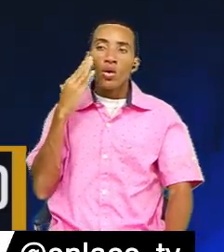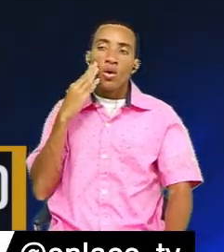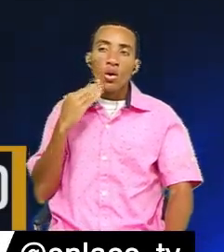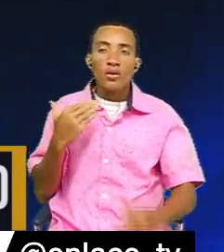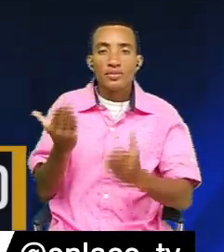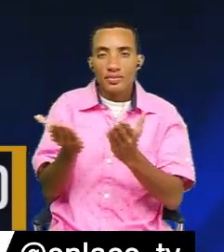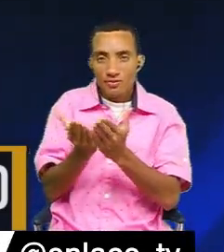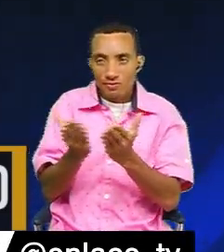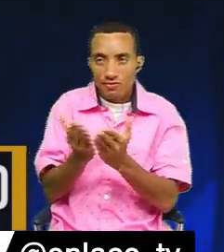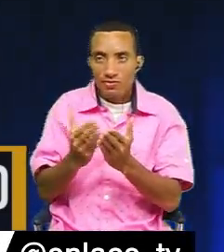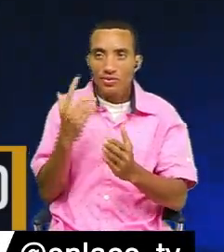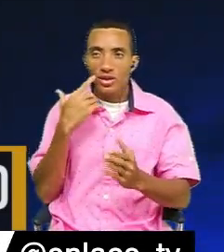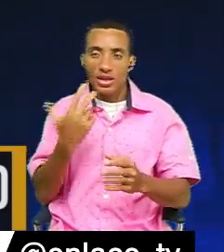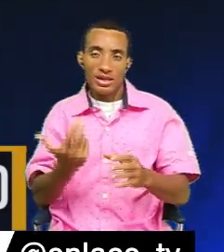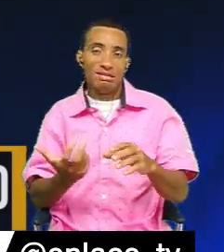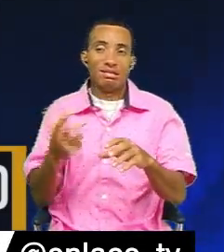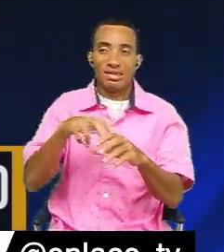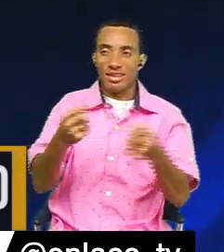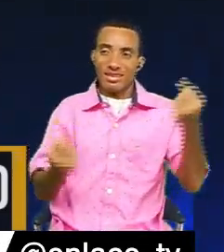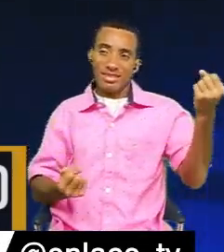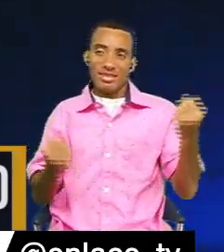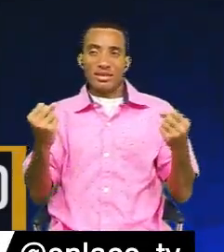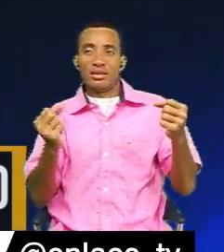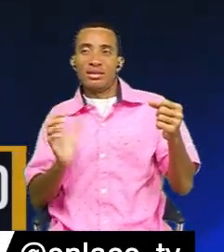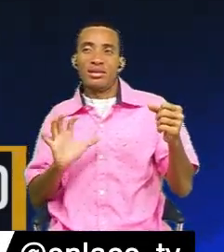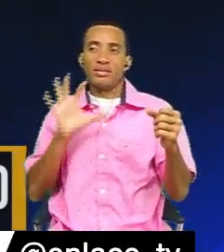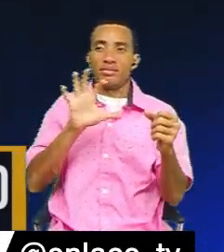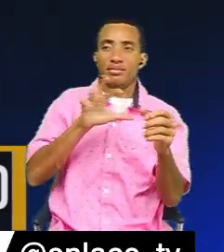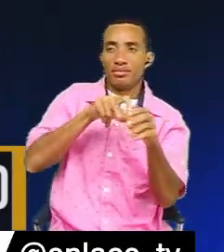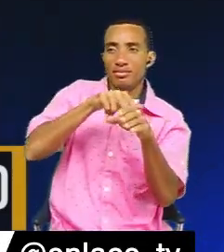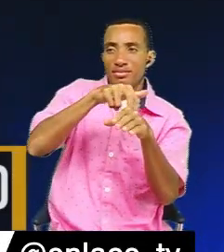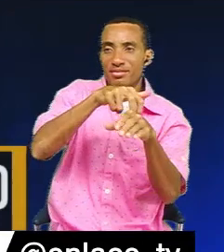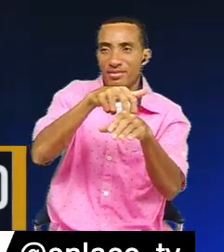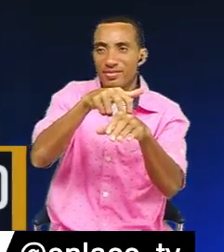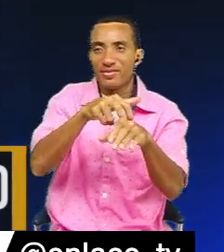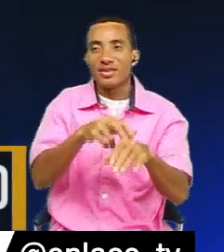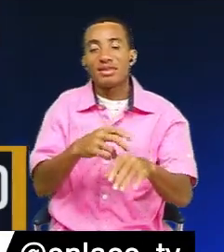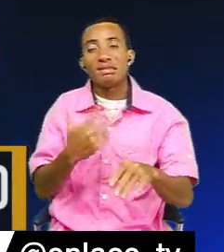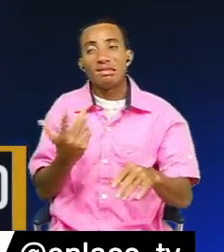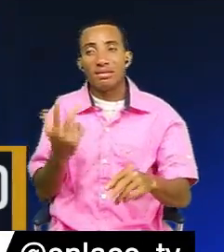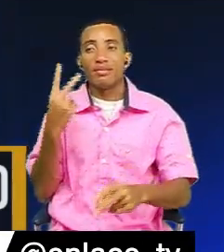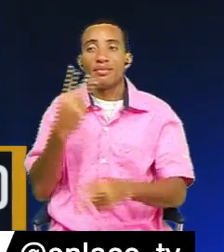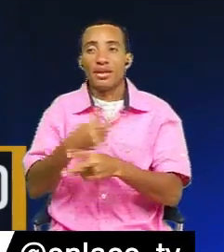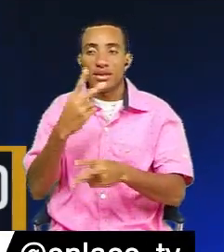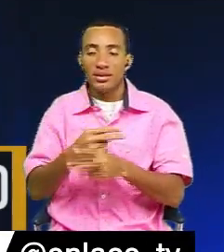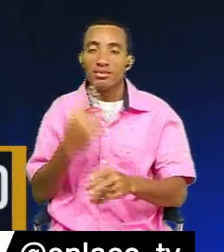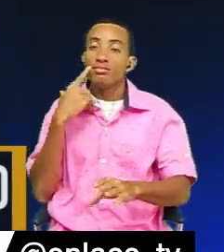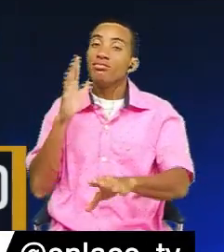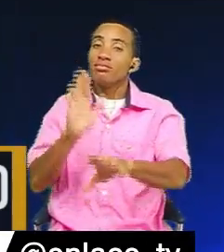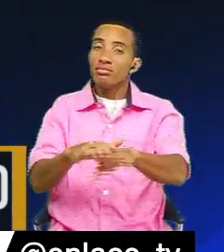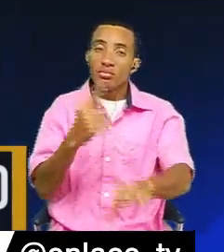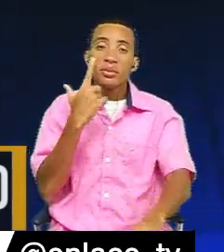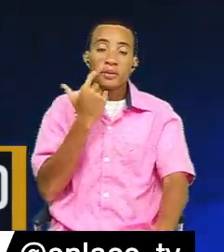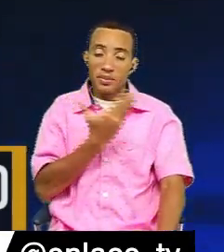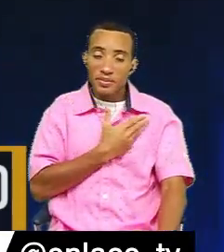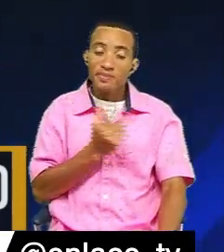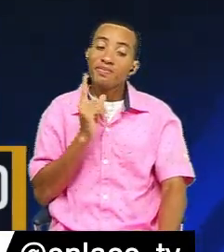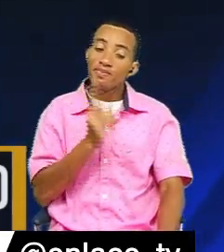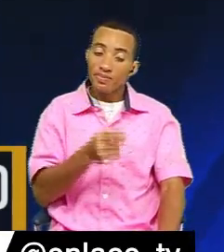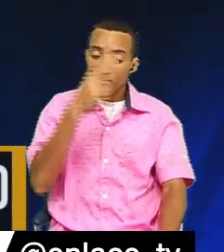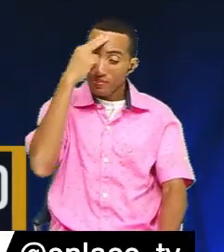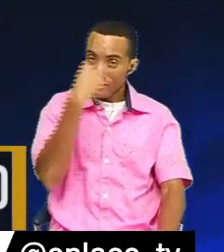se divierten de esta manera sin medir las peligrosas consecuencias que puede dejar esta hazaña. mensaje a los padres de familia para advertir a los niños y a